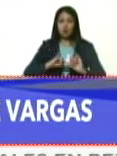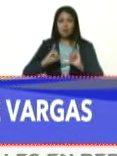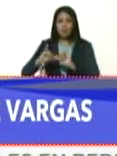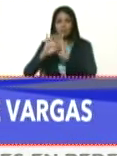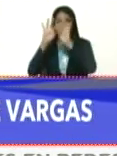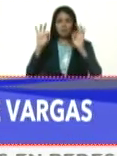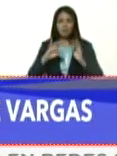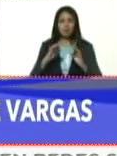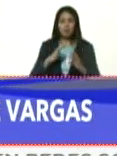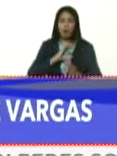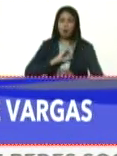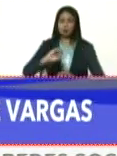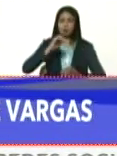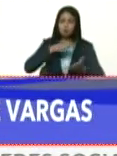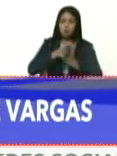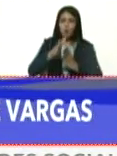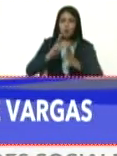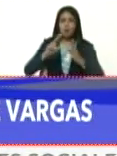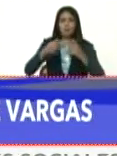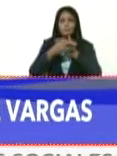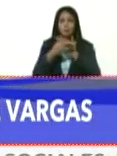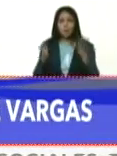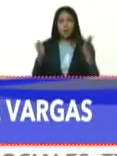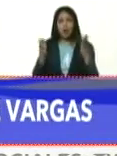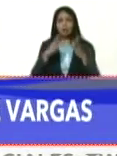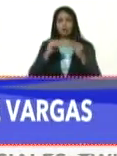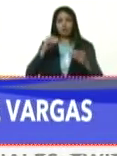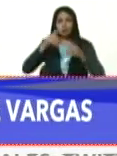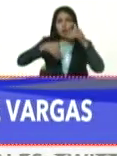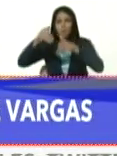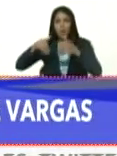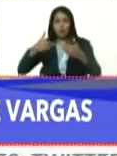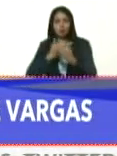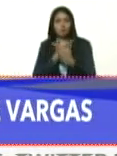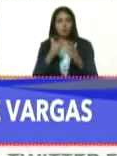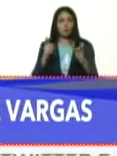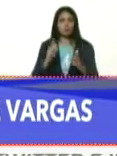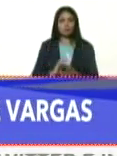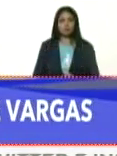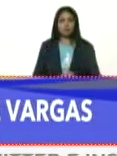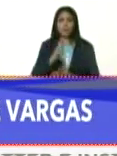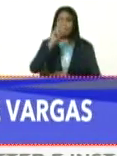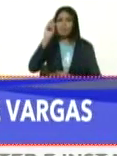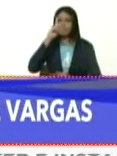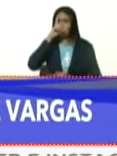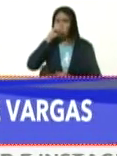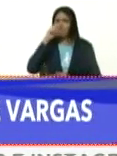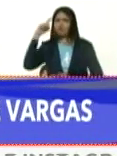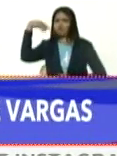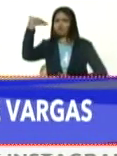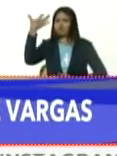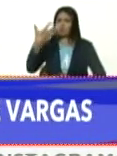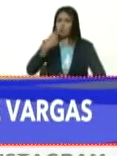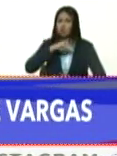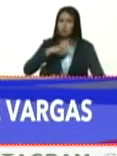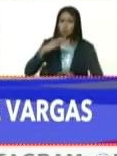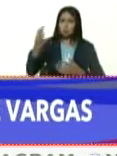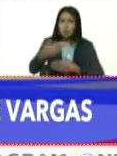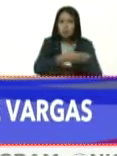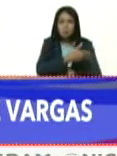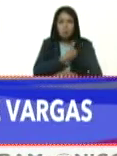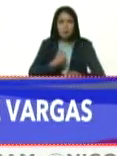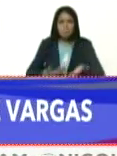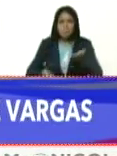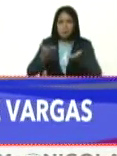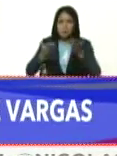popular. Ha venido siempre del voto popular. 20 años después, podemos recoger como